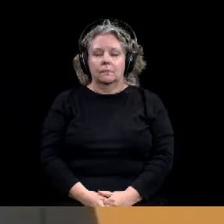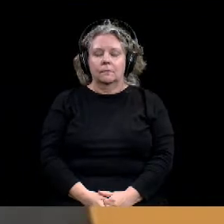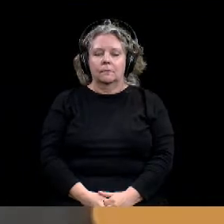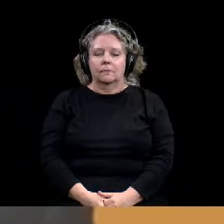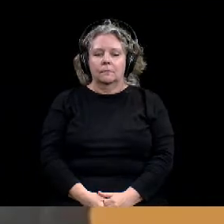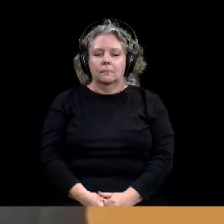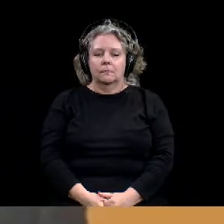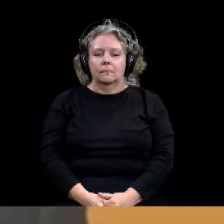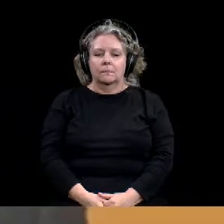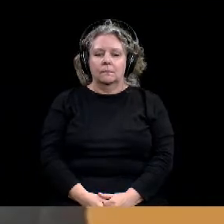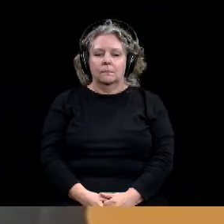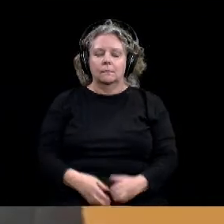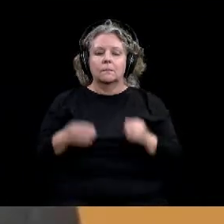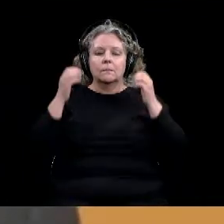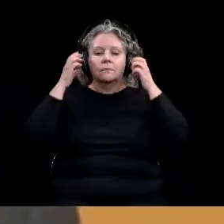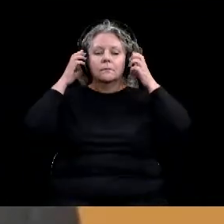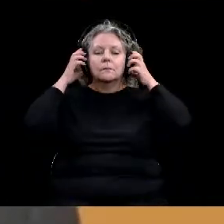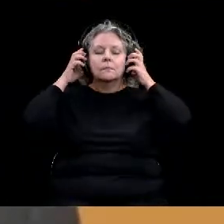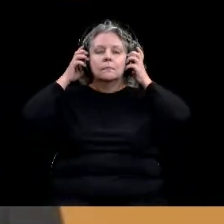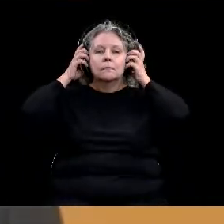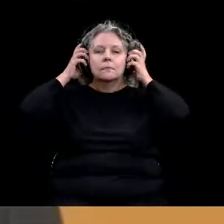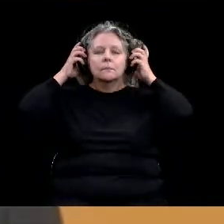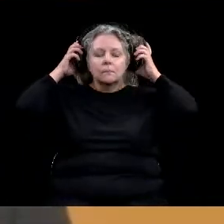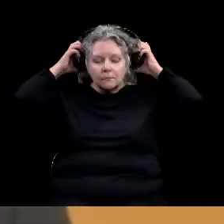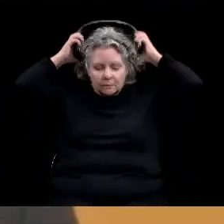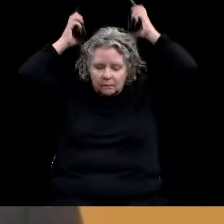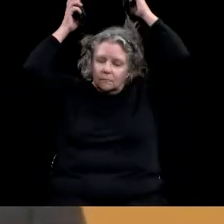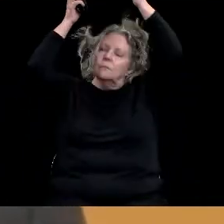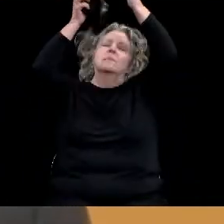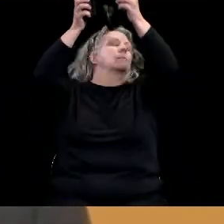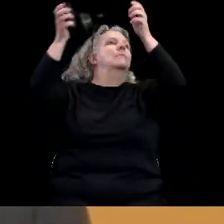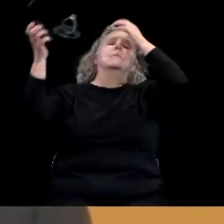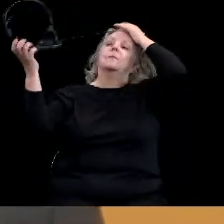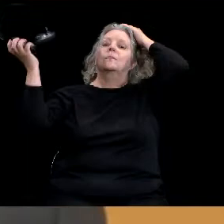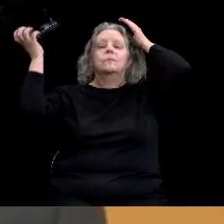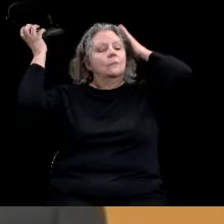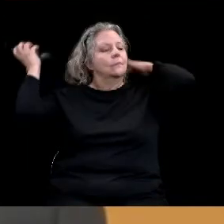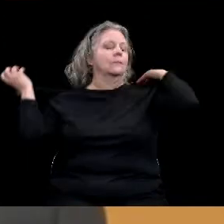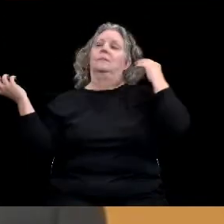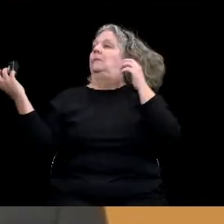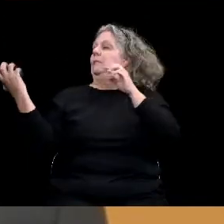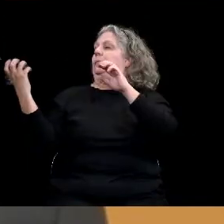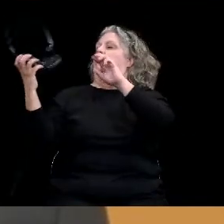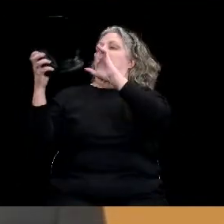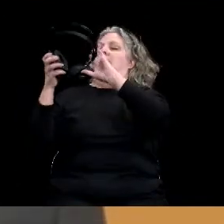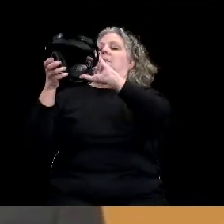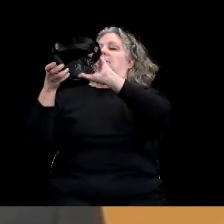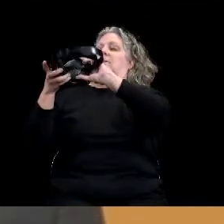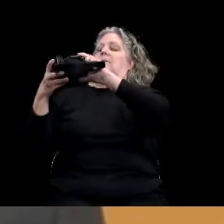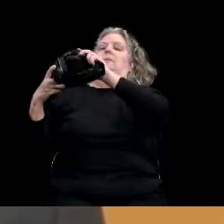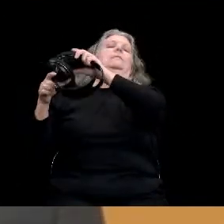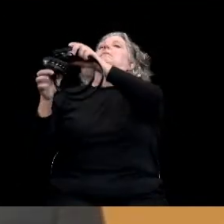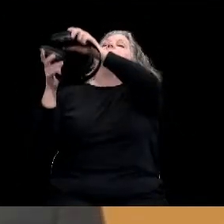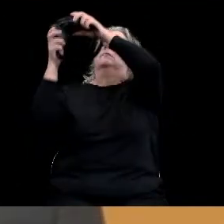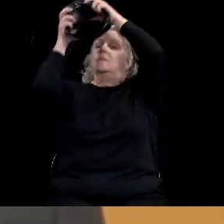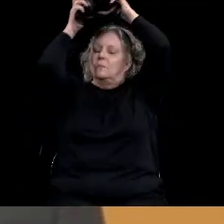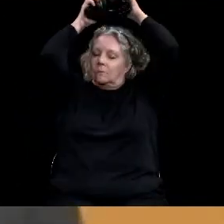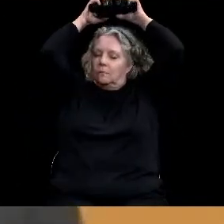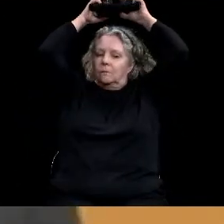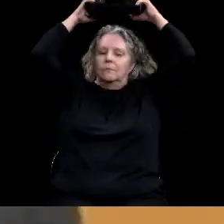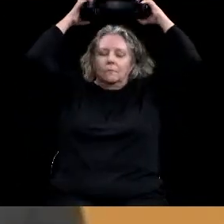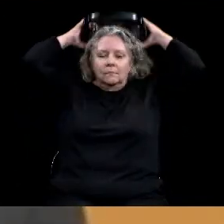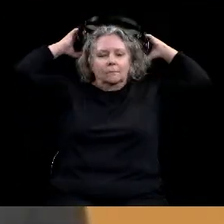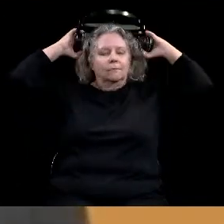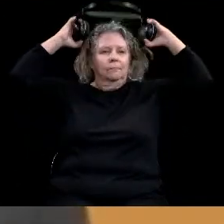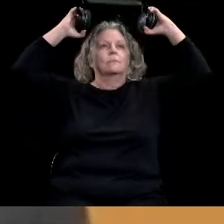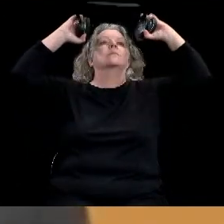wccc.tv. También les quiero invitar a todos los que están escuchando y viendo este video que mañana